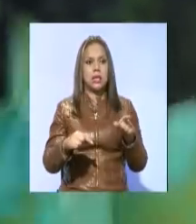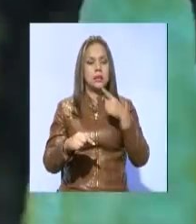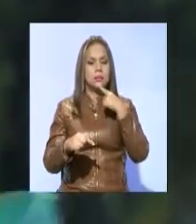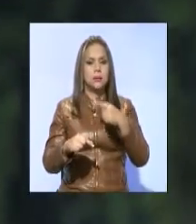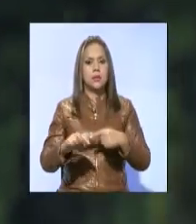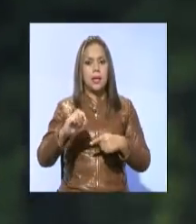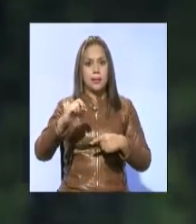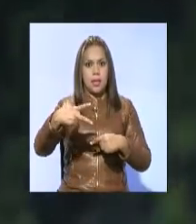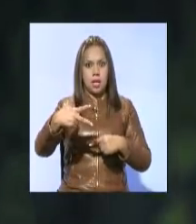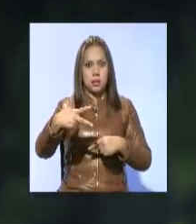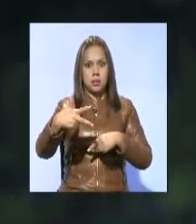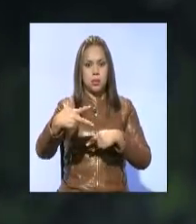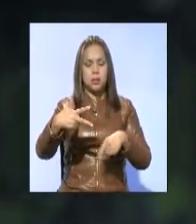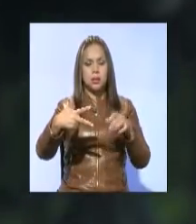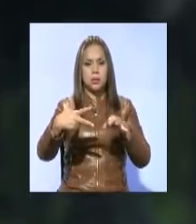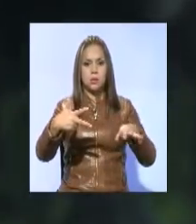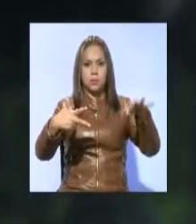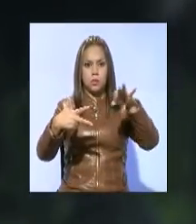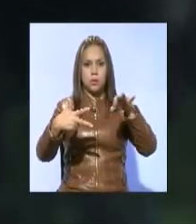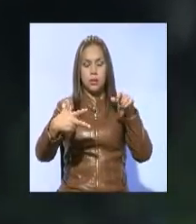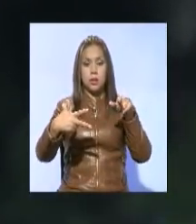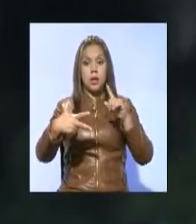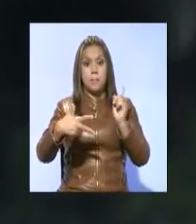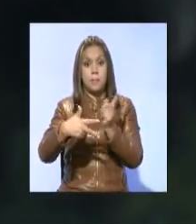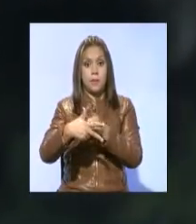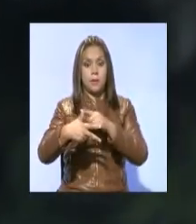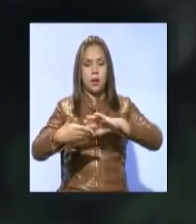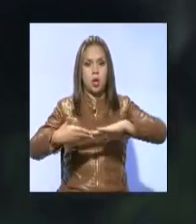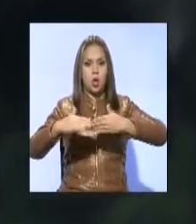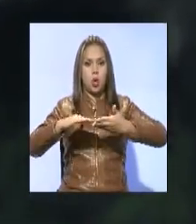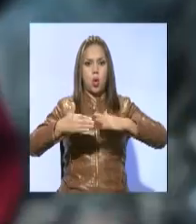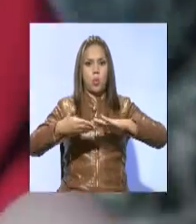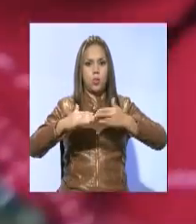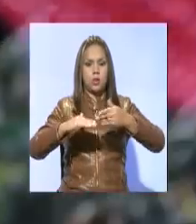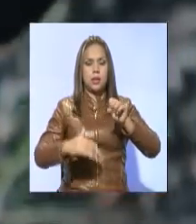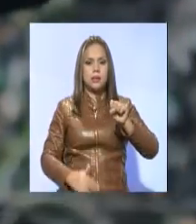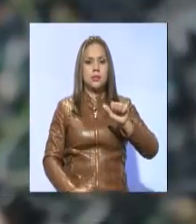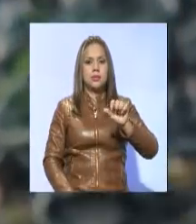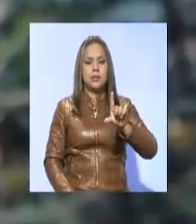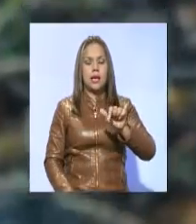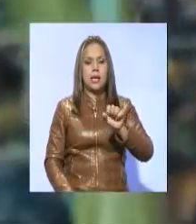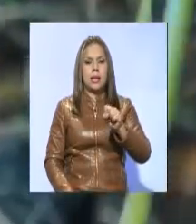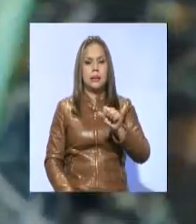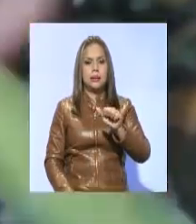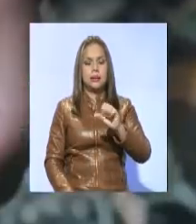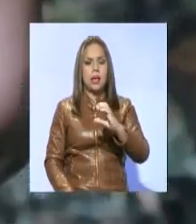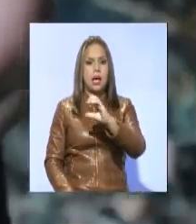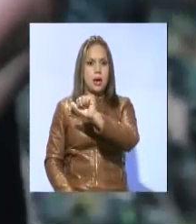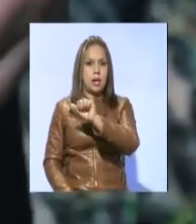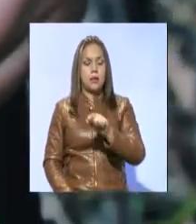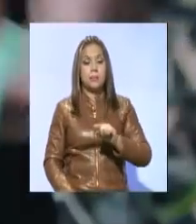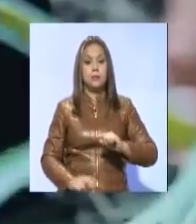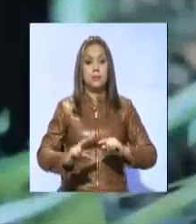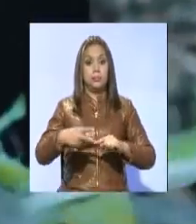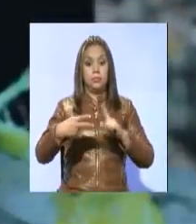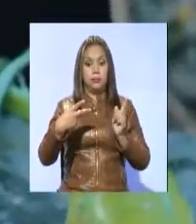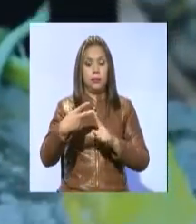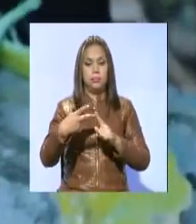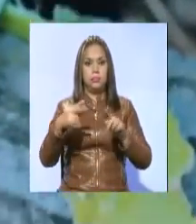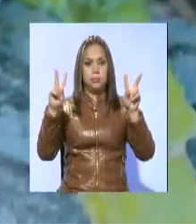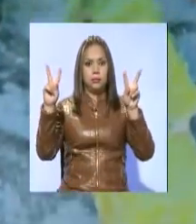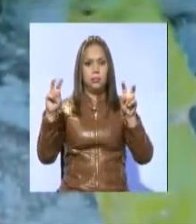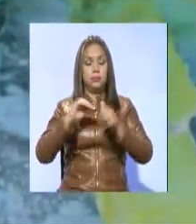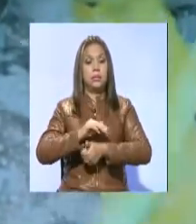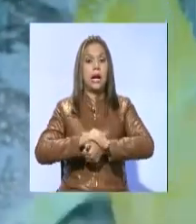en 3 zonas principales. La primera, en las comunidades de la parroquia de Salasaca. El segundo grupo se encuentra identificado en la región